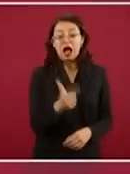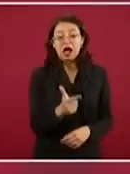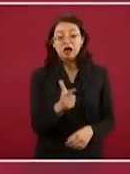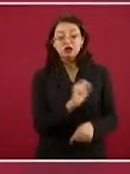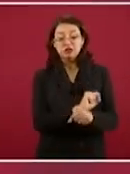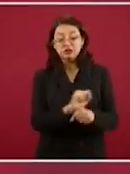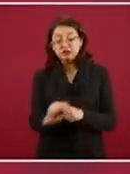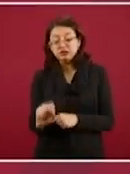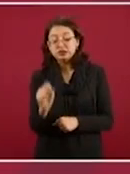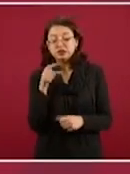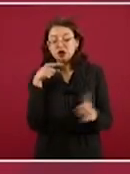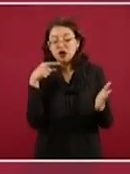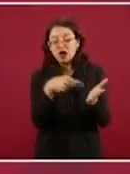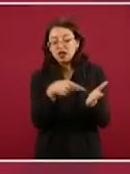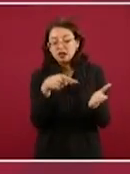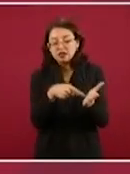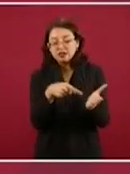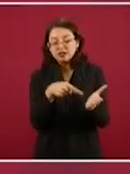para que